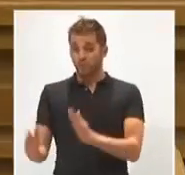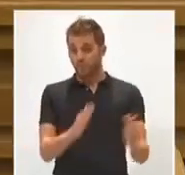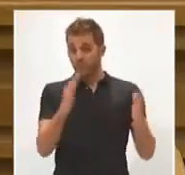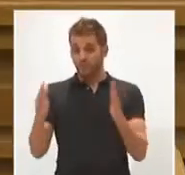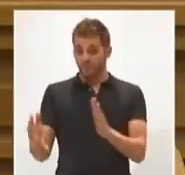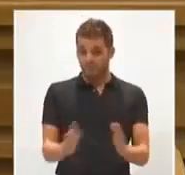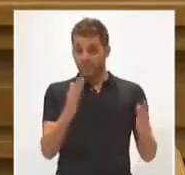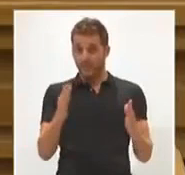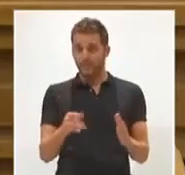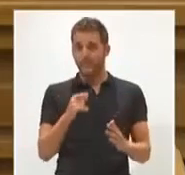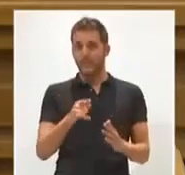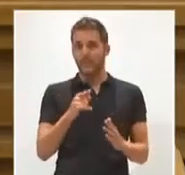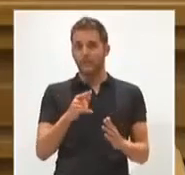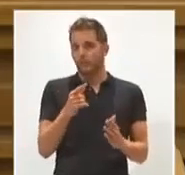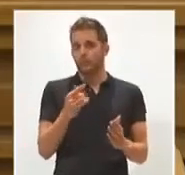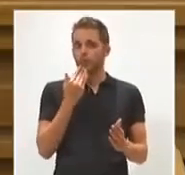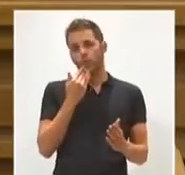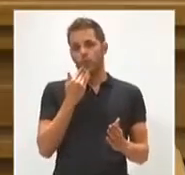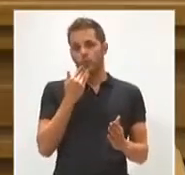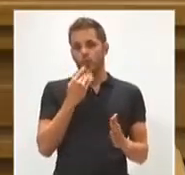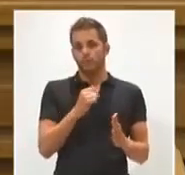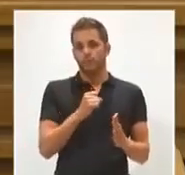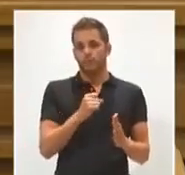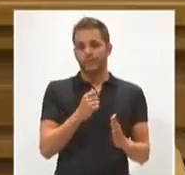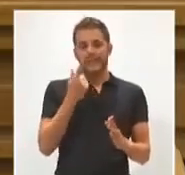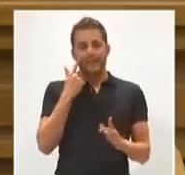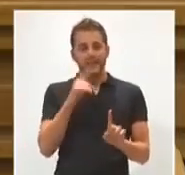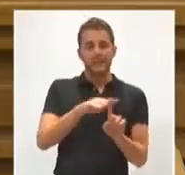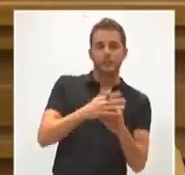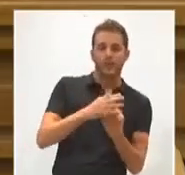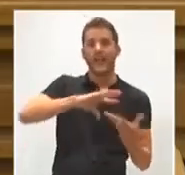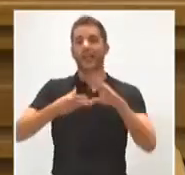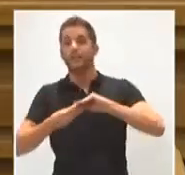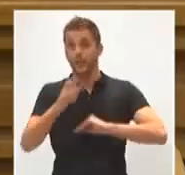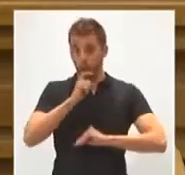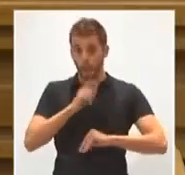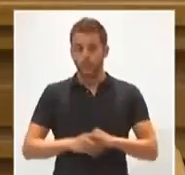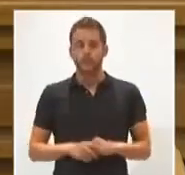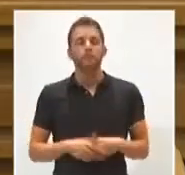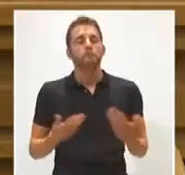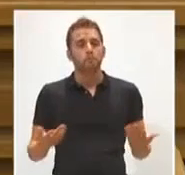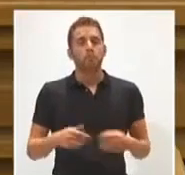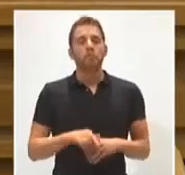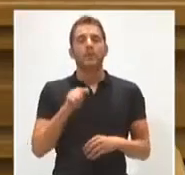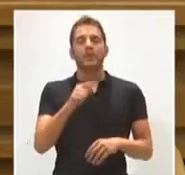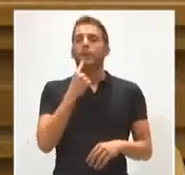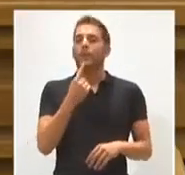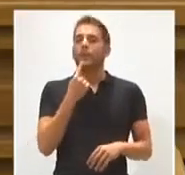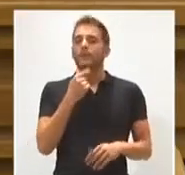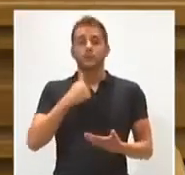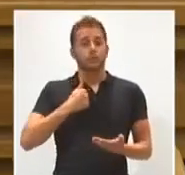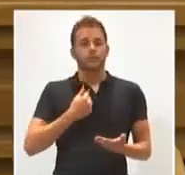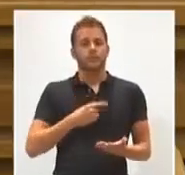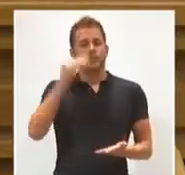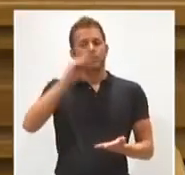que han ido marcando los hitos de el abordaje de la respuesta y aquí tengo que decirles que yo he hecho muchas veces la